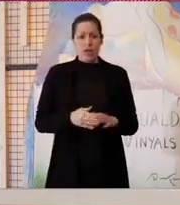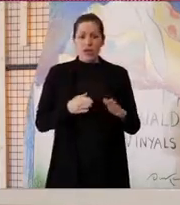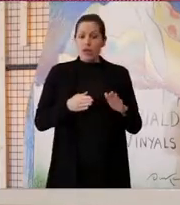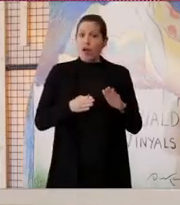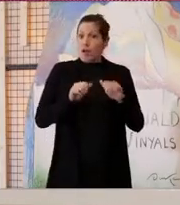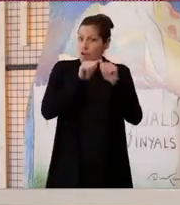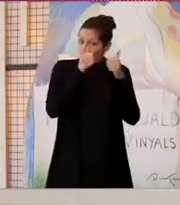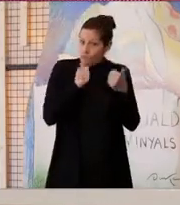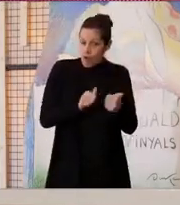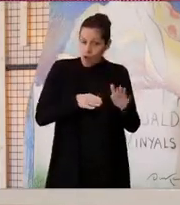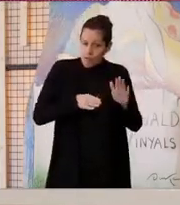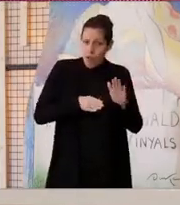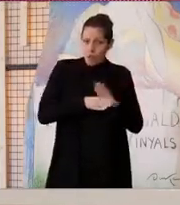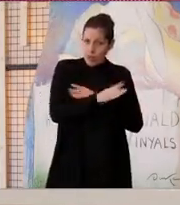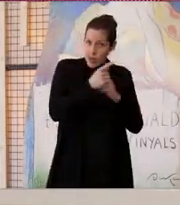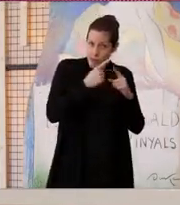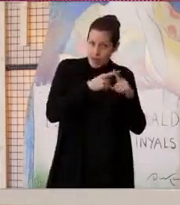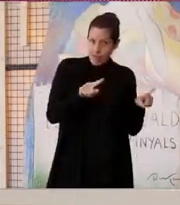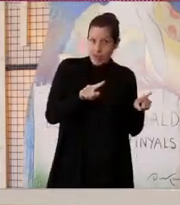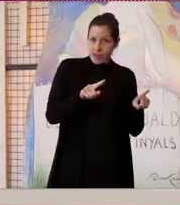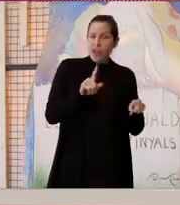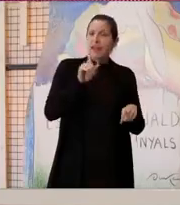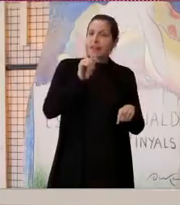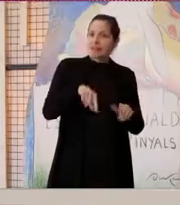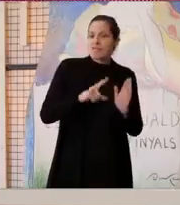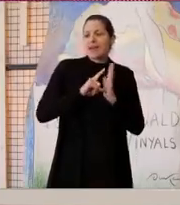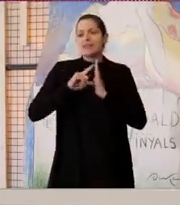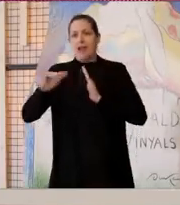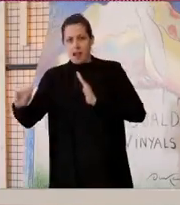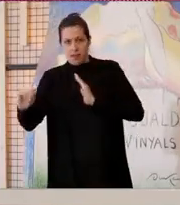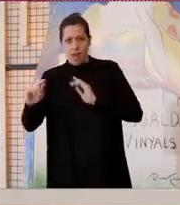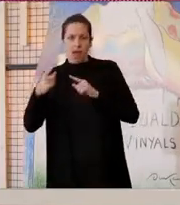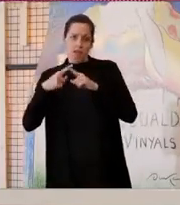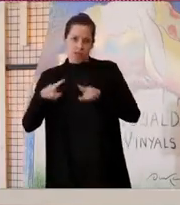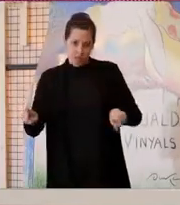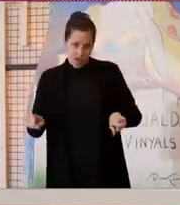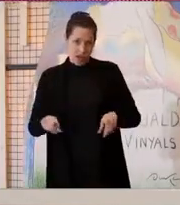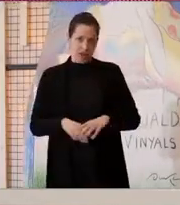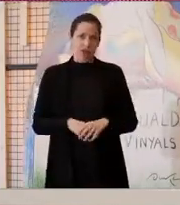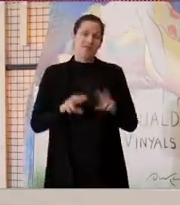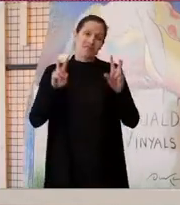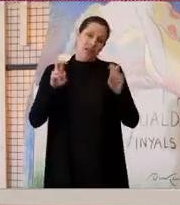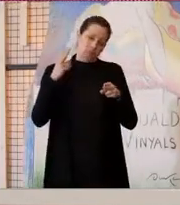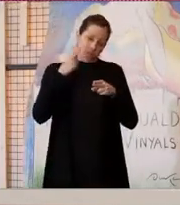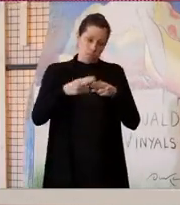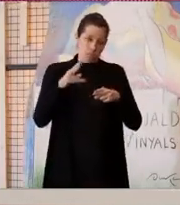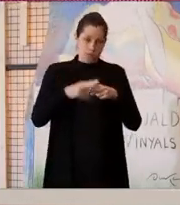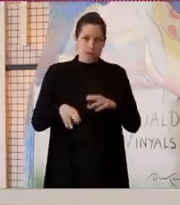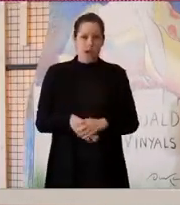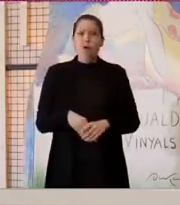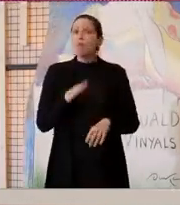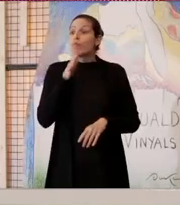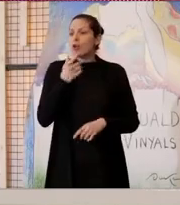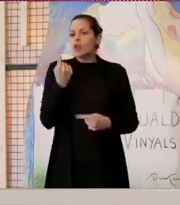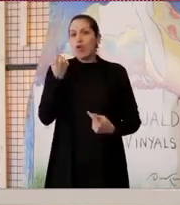otra forma tenemos otro concepto de la entrada y de la salida y por eso incluso algunas de nosotras